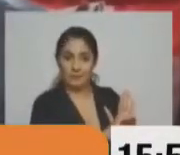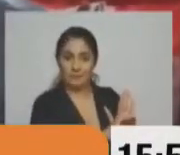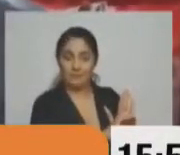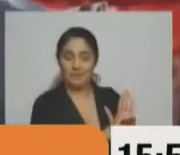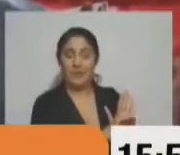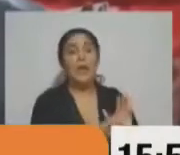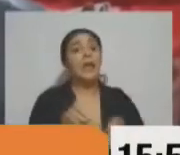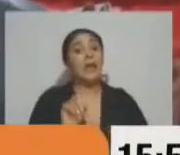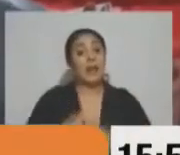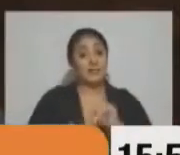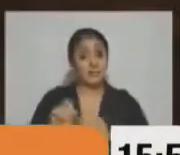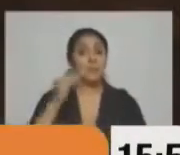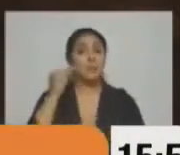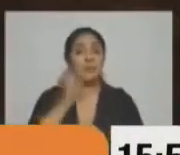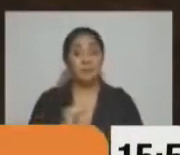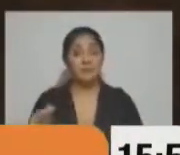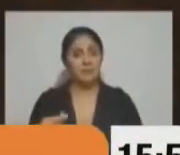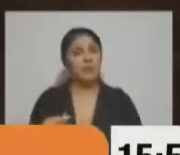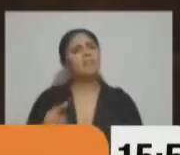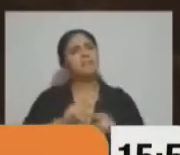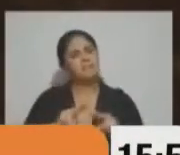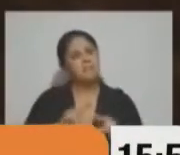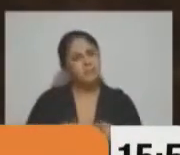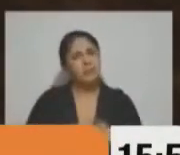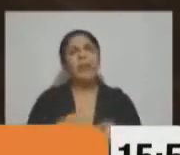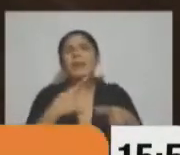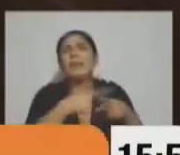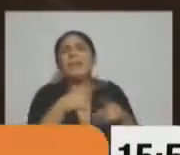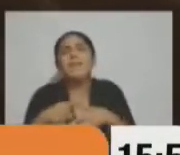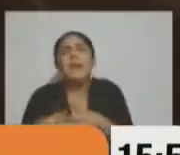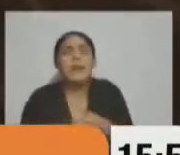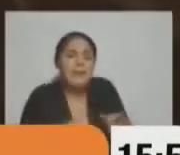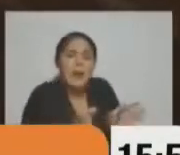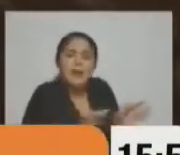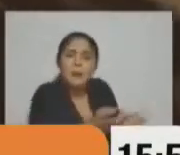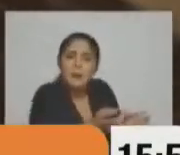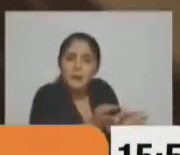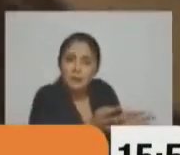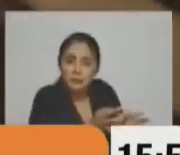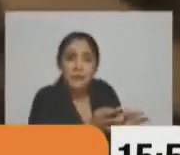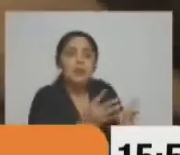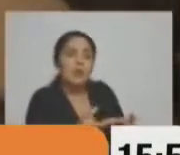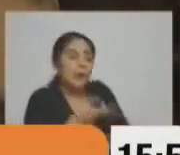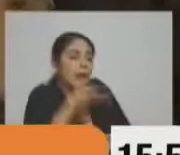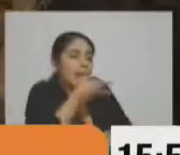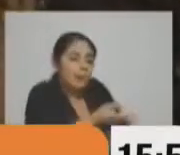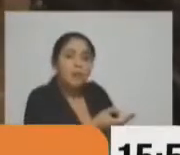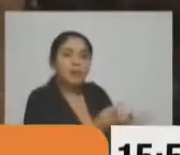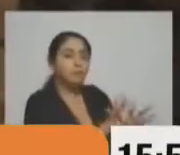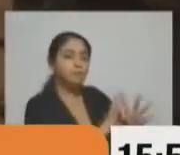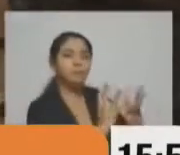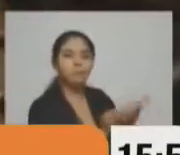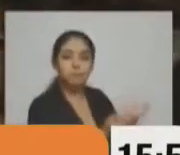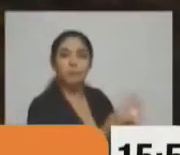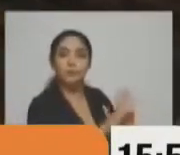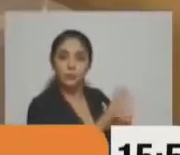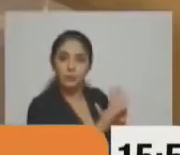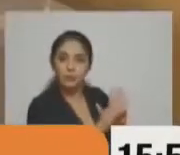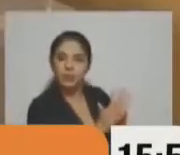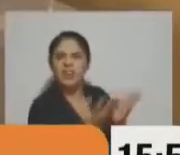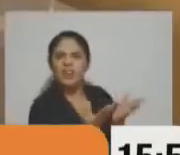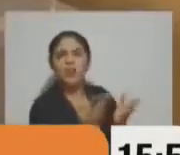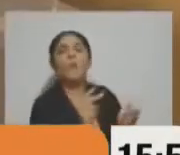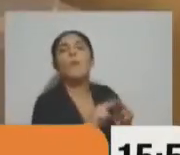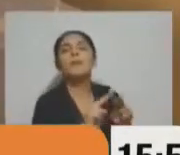explicó cómo funcionaba la democracia, que en el fondo el mismo pueblo elegía a sus representantes para que pudiera plantear